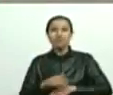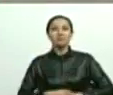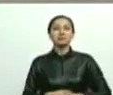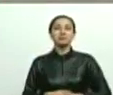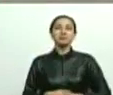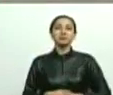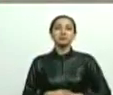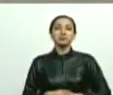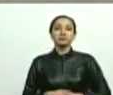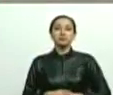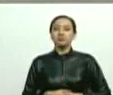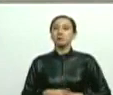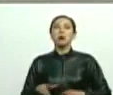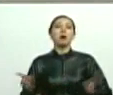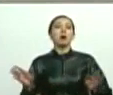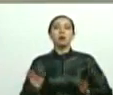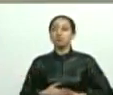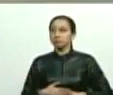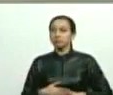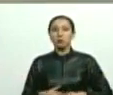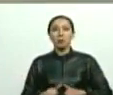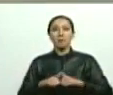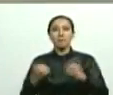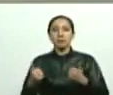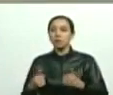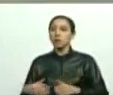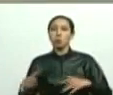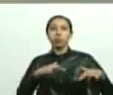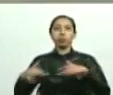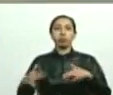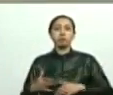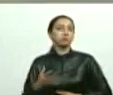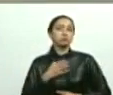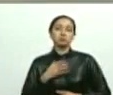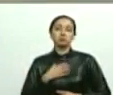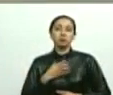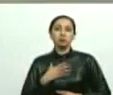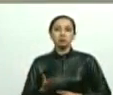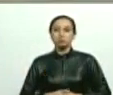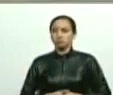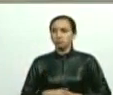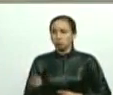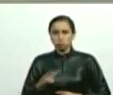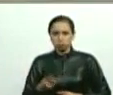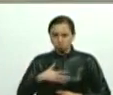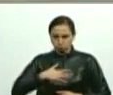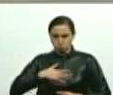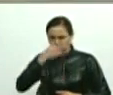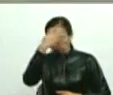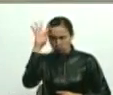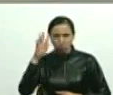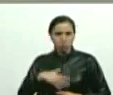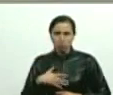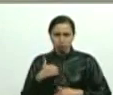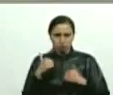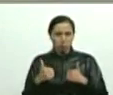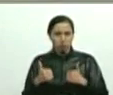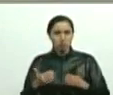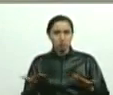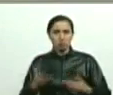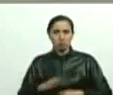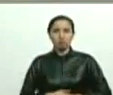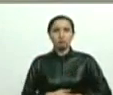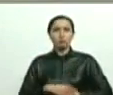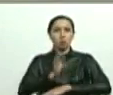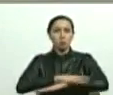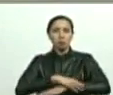Y nos ponen a pelear. Eso nunca ha pasado entre nosotros dos. Ni nunca pasará. Pero